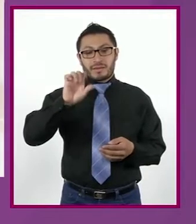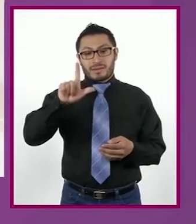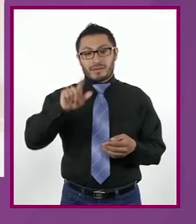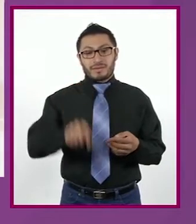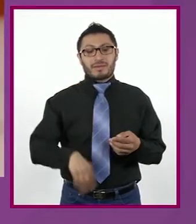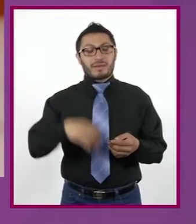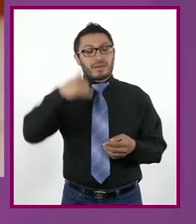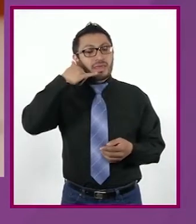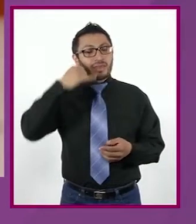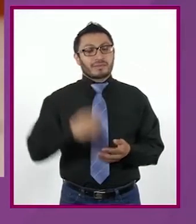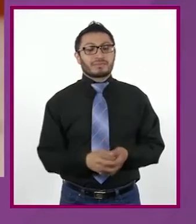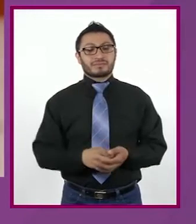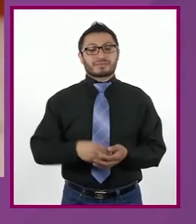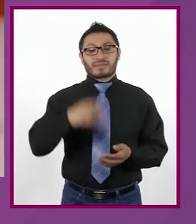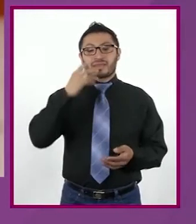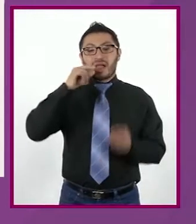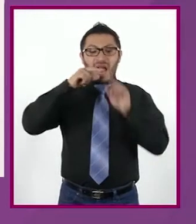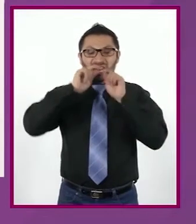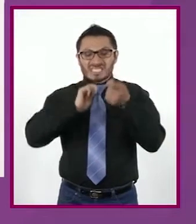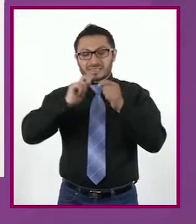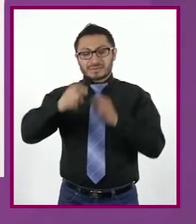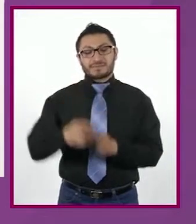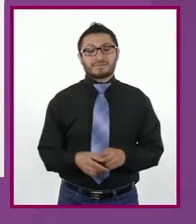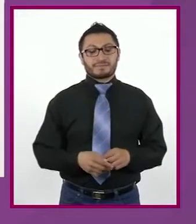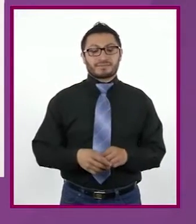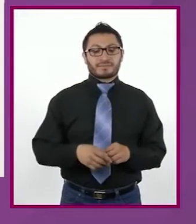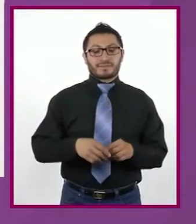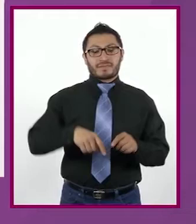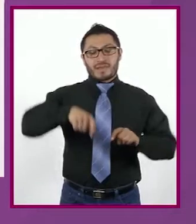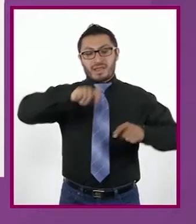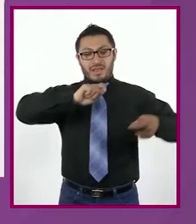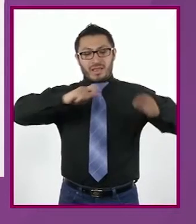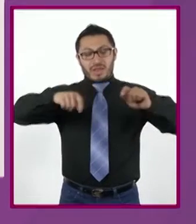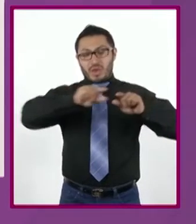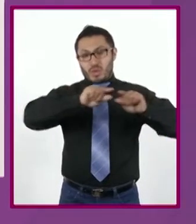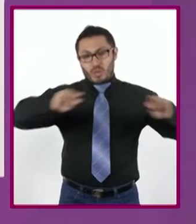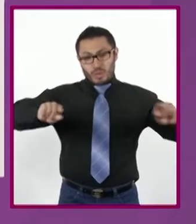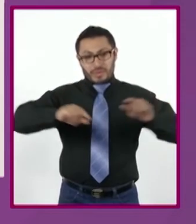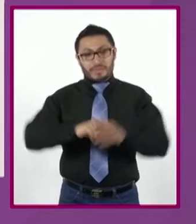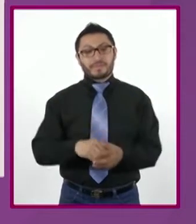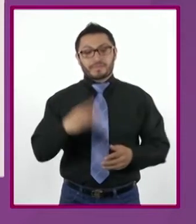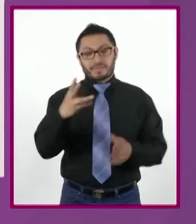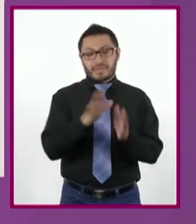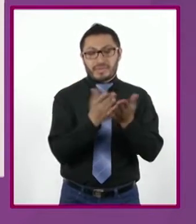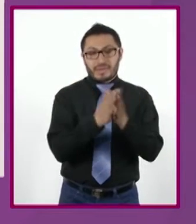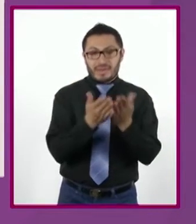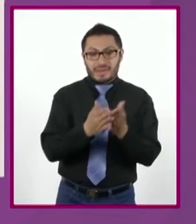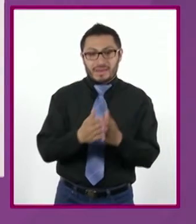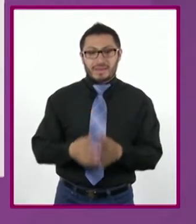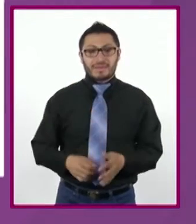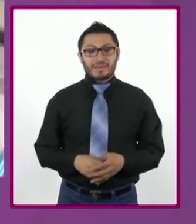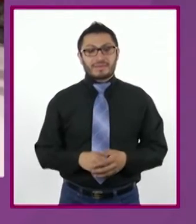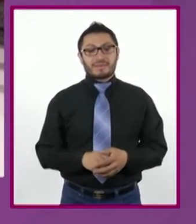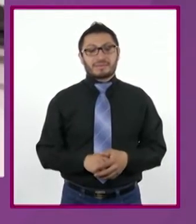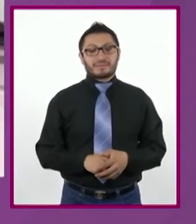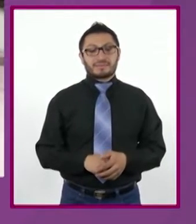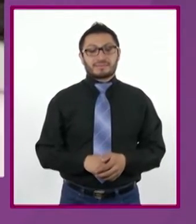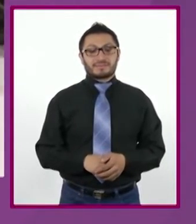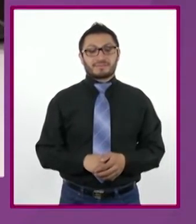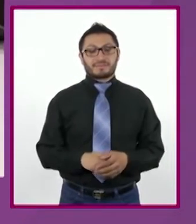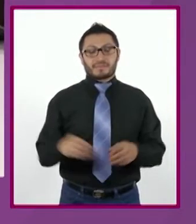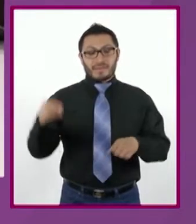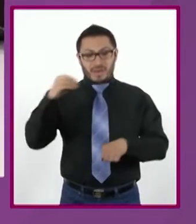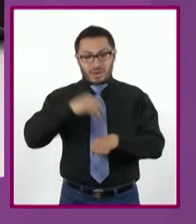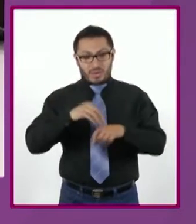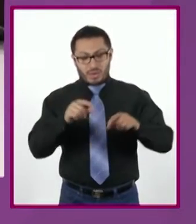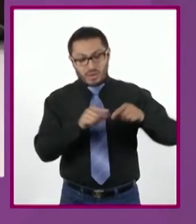un celular, cinta adhesiva, un flexómetro o un metro, tres libros para inclinar el riel. Colocaremos